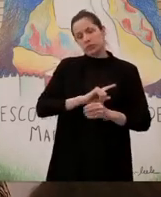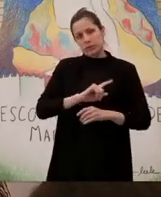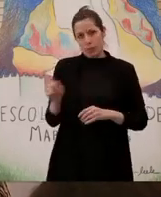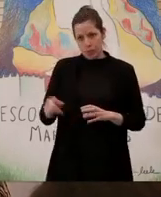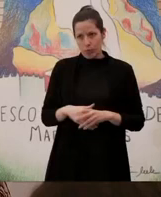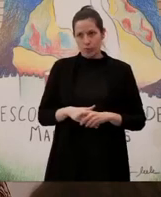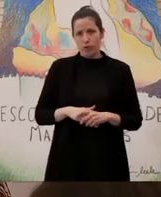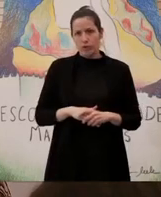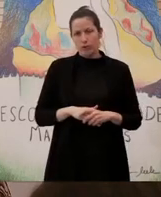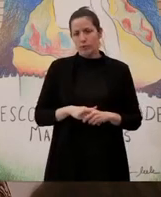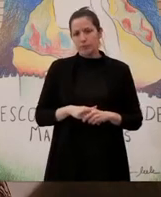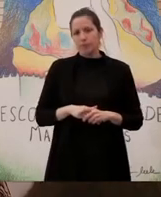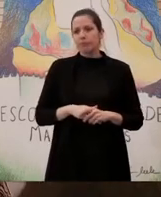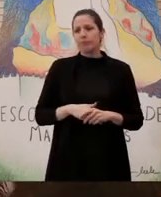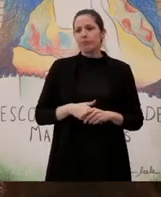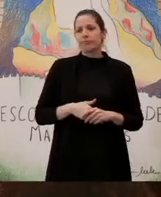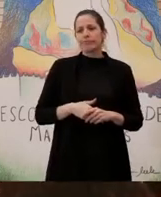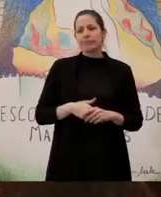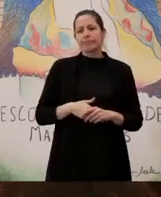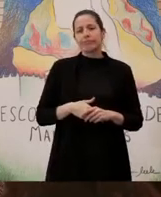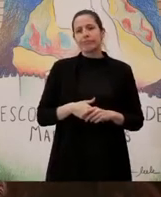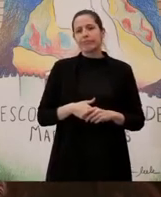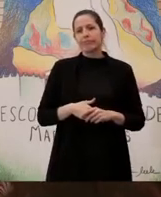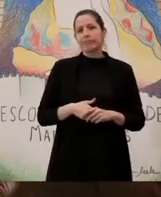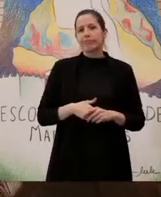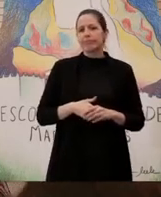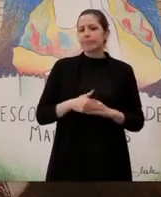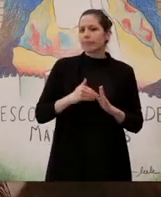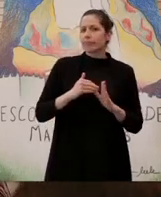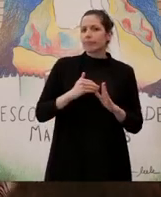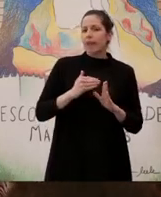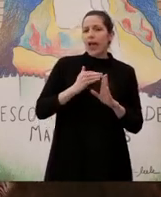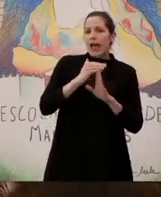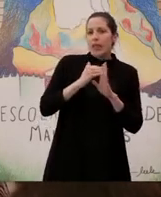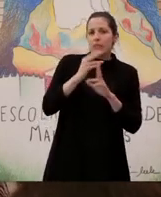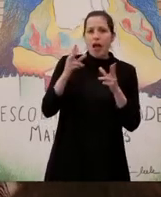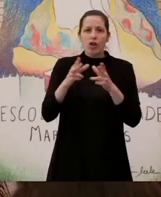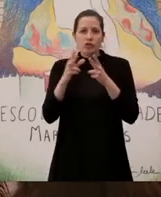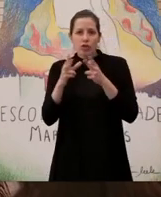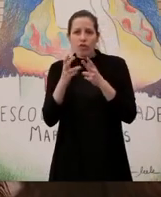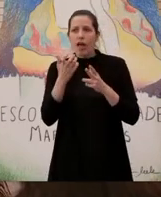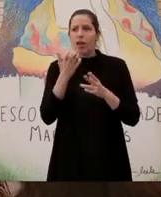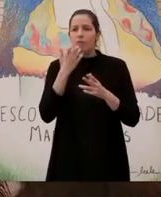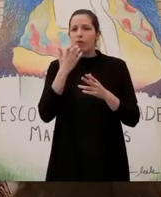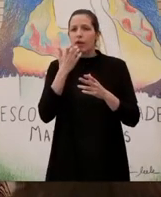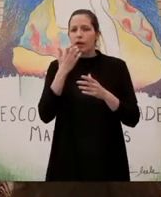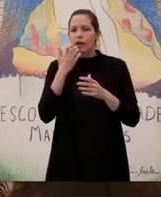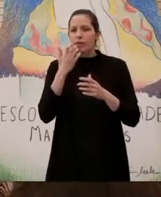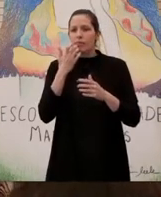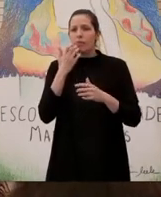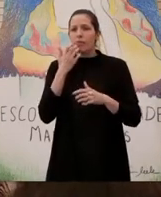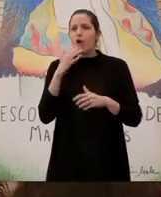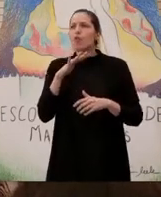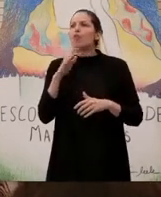también interseccionalidad es decir a clase social no abrirse aidades